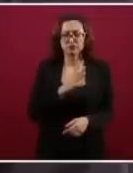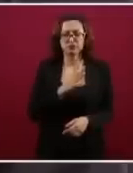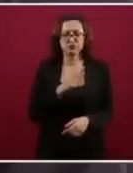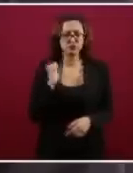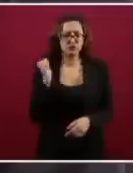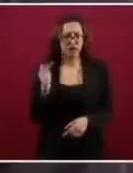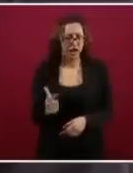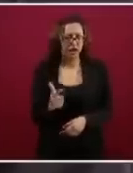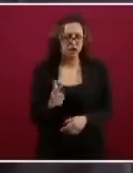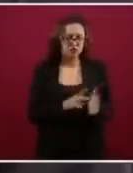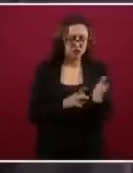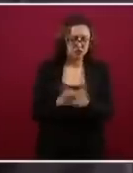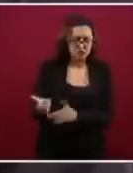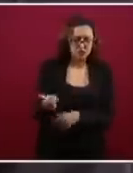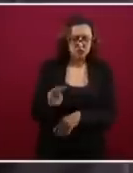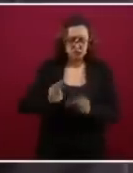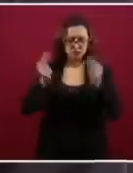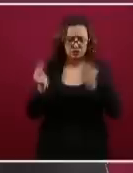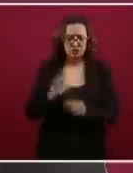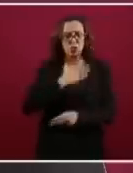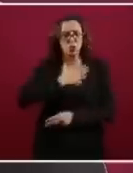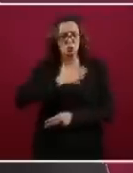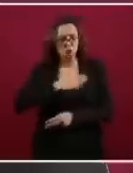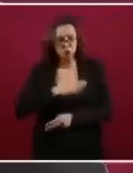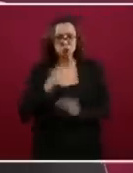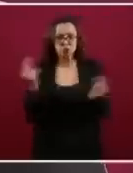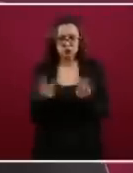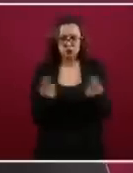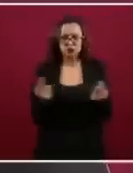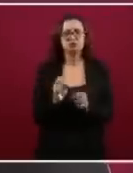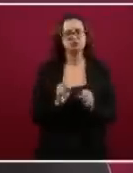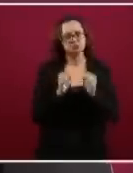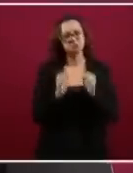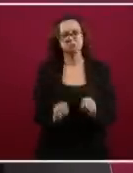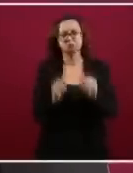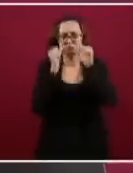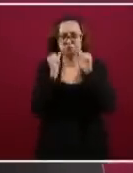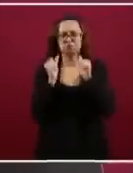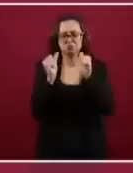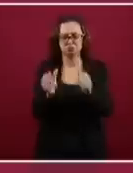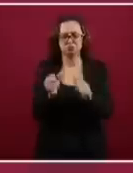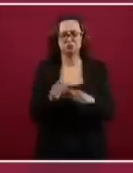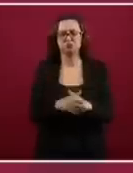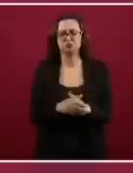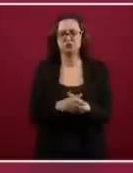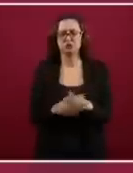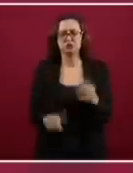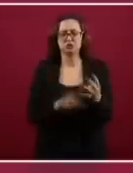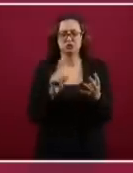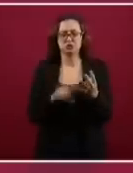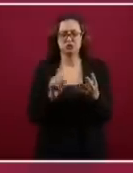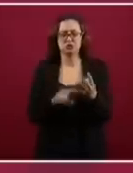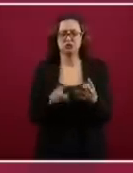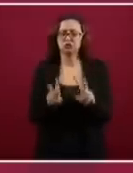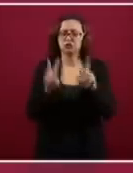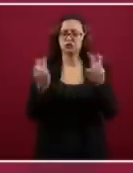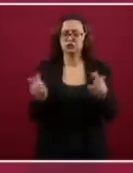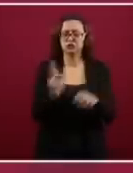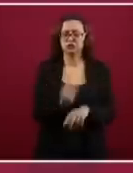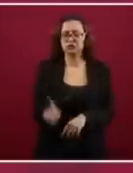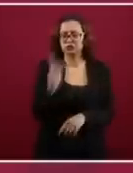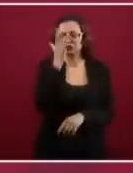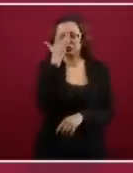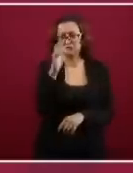un derecho, si es un asunto de justicia, va a ser atendido. Eso es lo que puedo comentar. Lo de los pueblos mágicos,